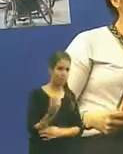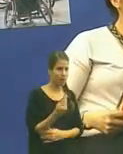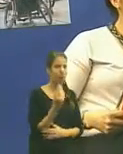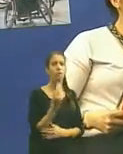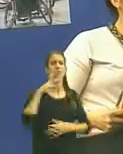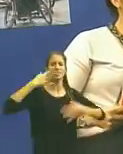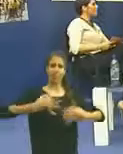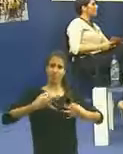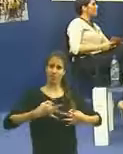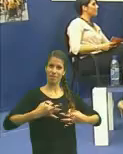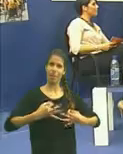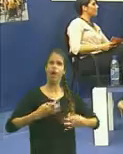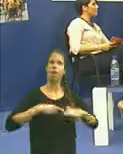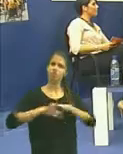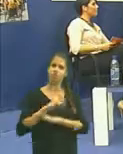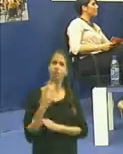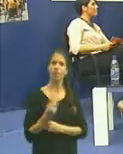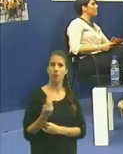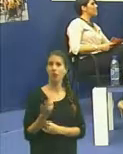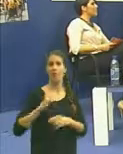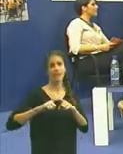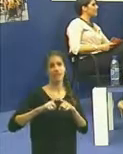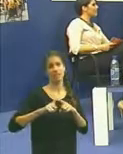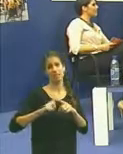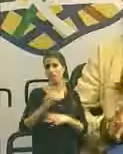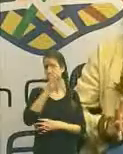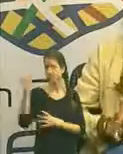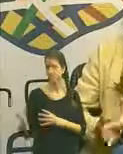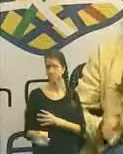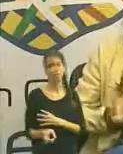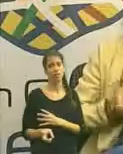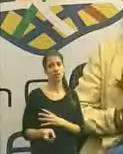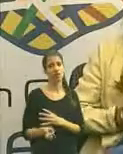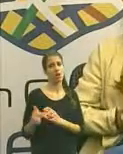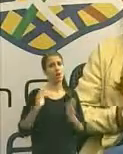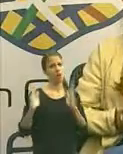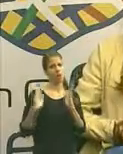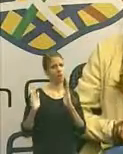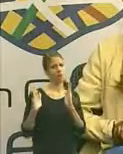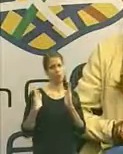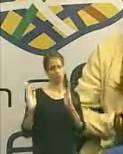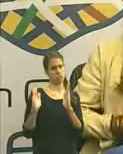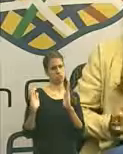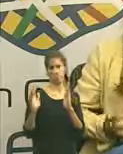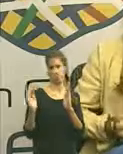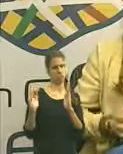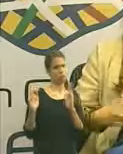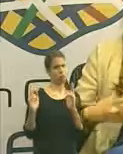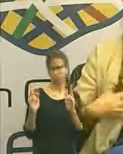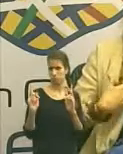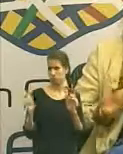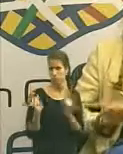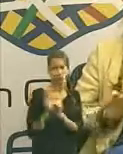mismo, en muchas características que desde un primer momento, en un periodo muy corto de tiempo, se ven.